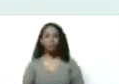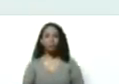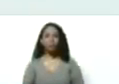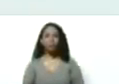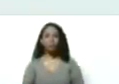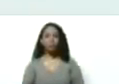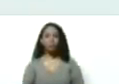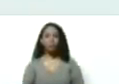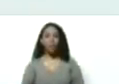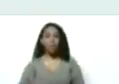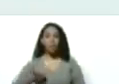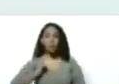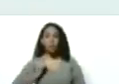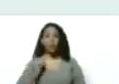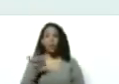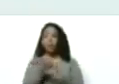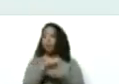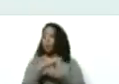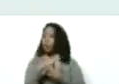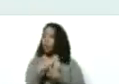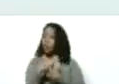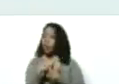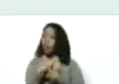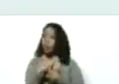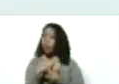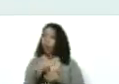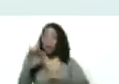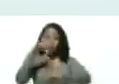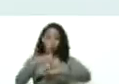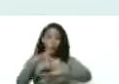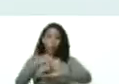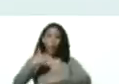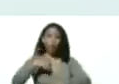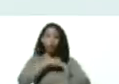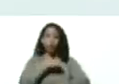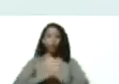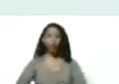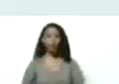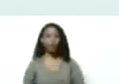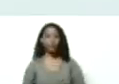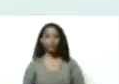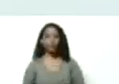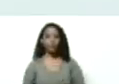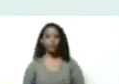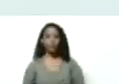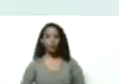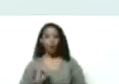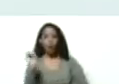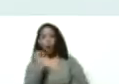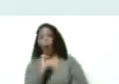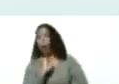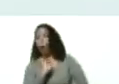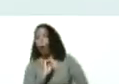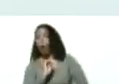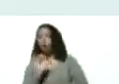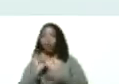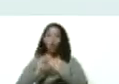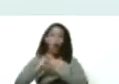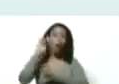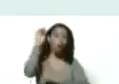en cualquier circunstancia que nos ha tocado o que nos tocara.